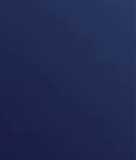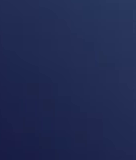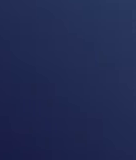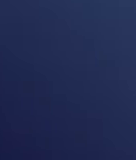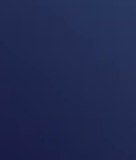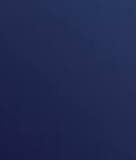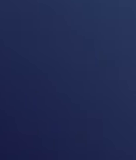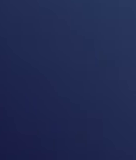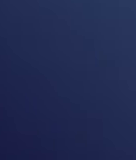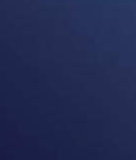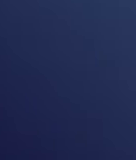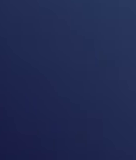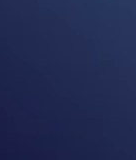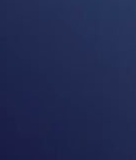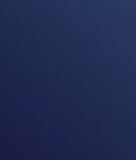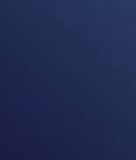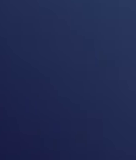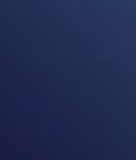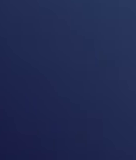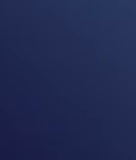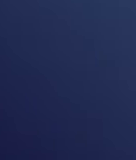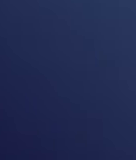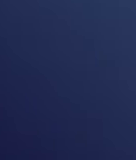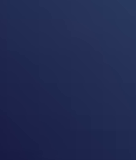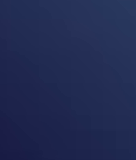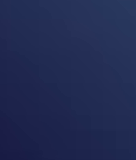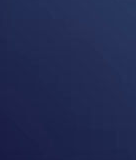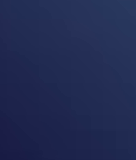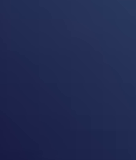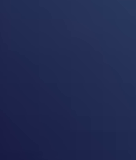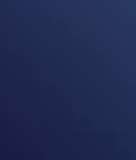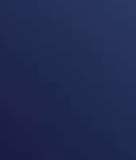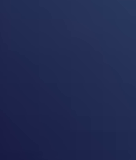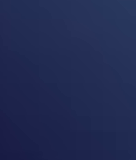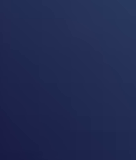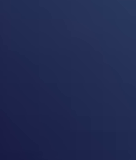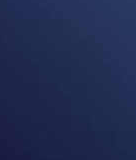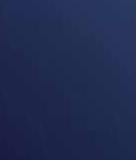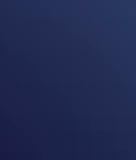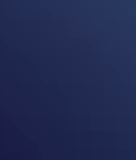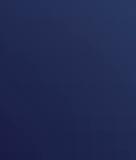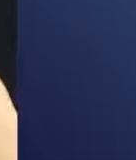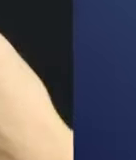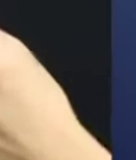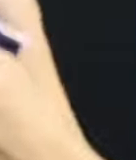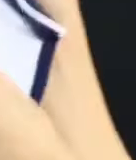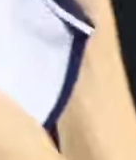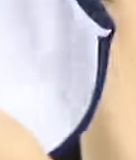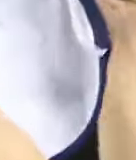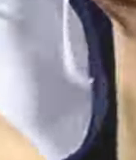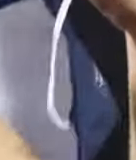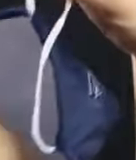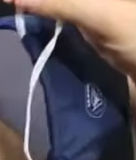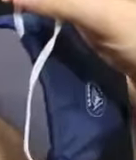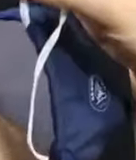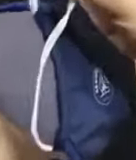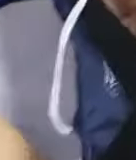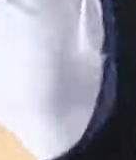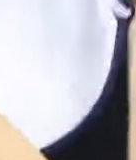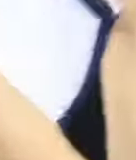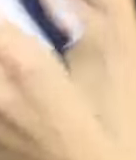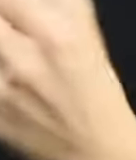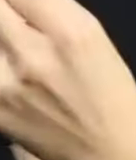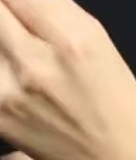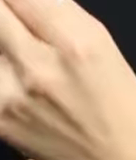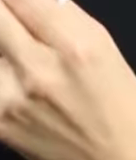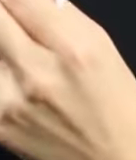Paso 1. Lávese las manos con agua y jabón o use solución alcohólica. Paso 2. Verifique que la